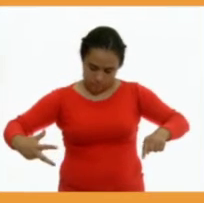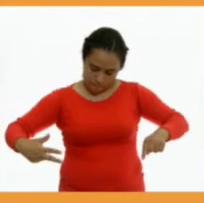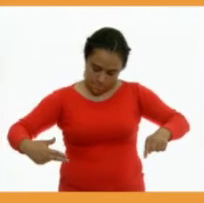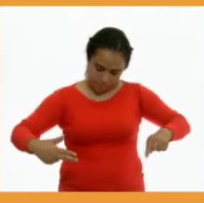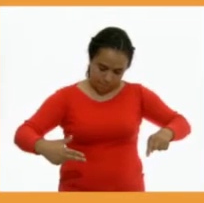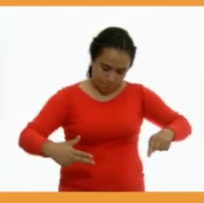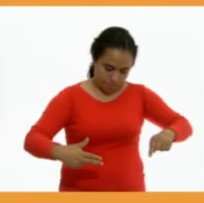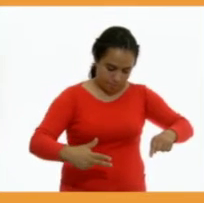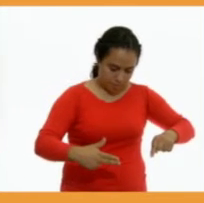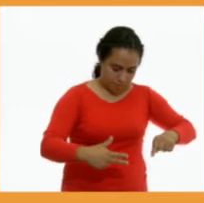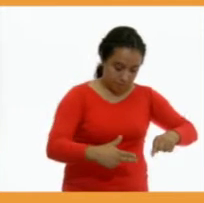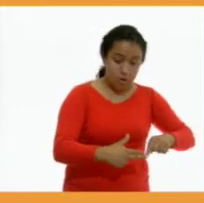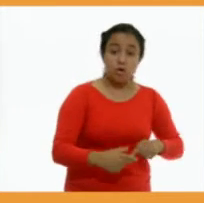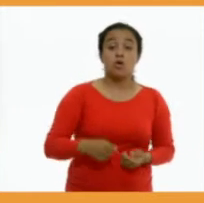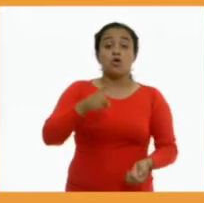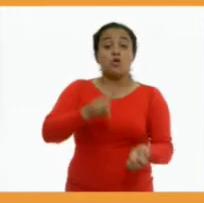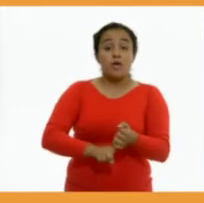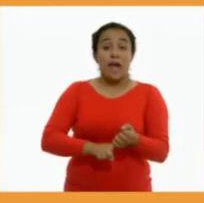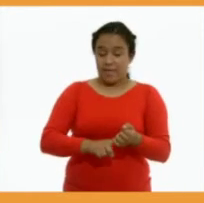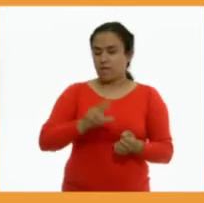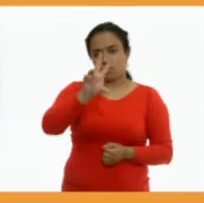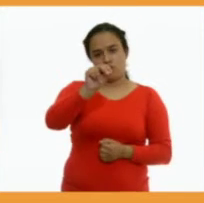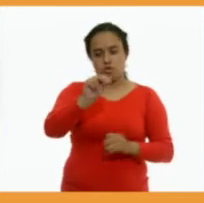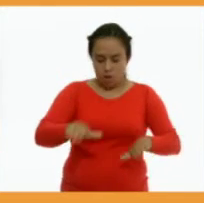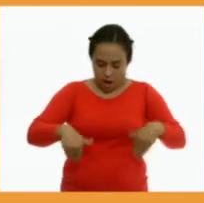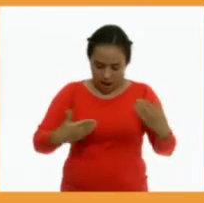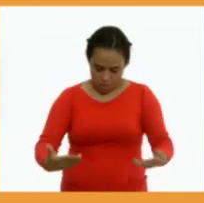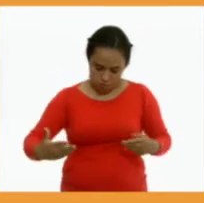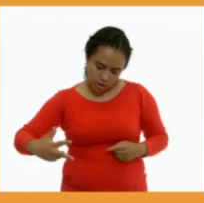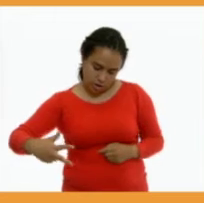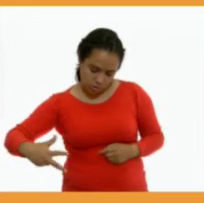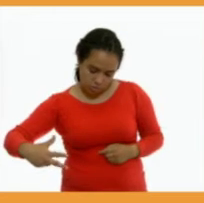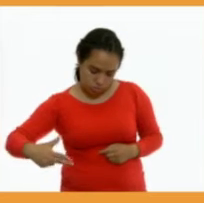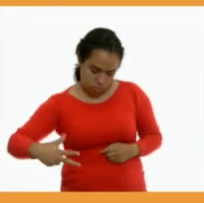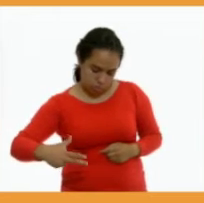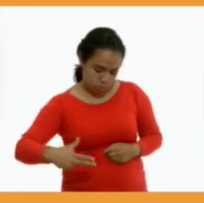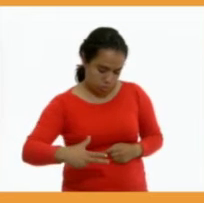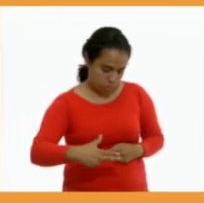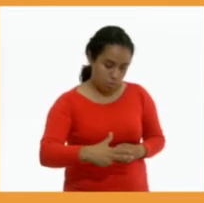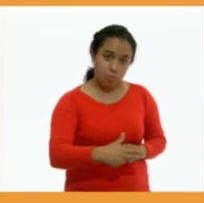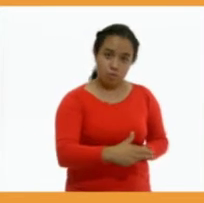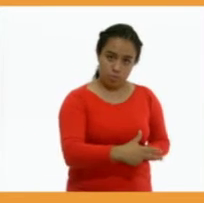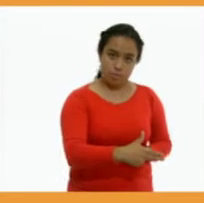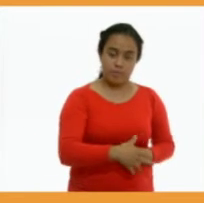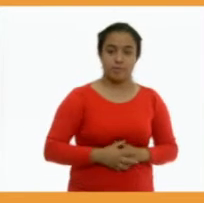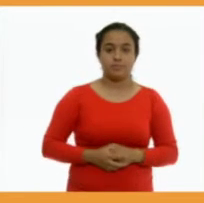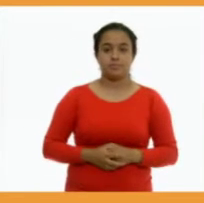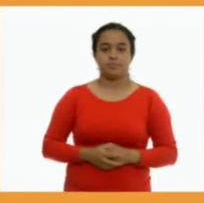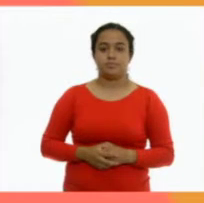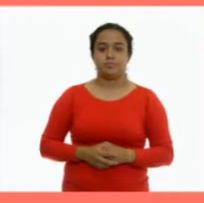marcaste. Asegúrate de cortar por fuera de la playera. No introduzcas las tijeras en ella.